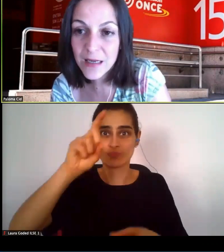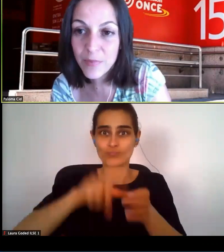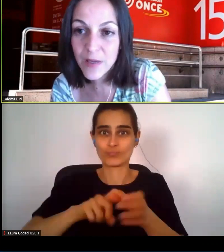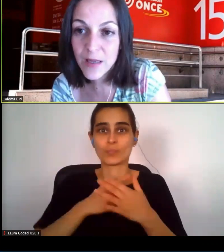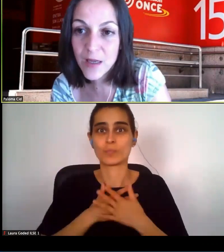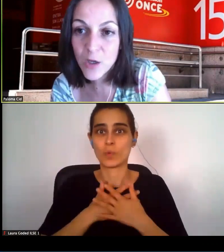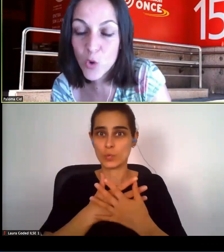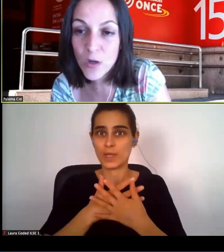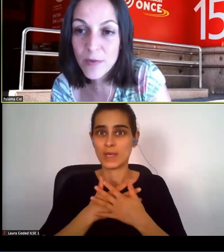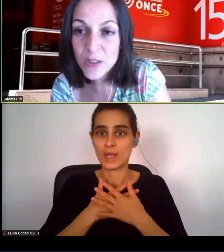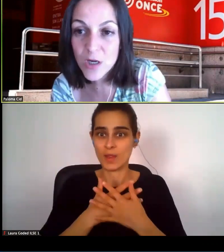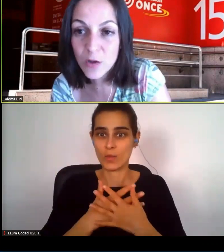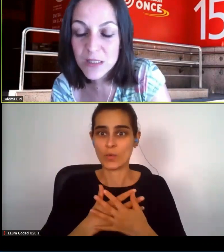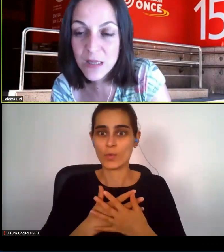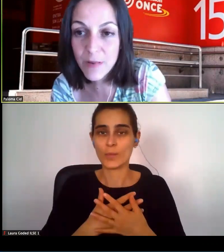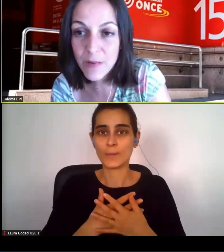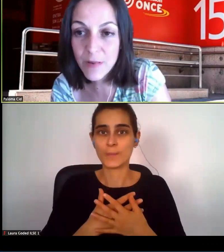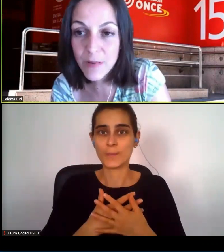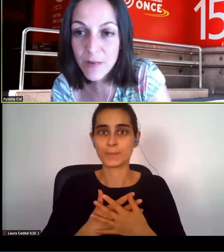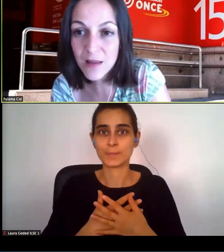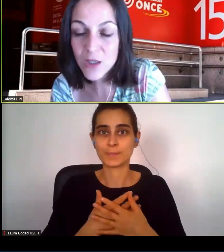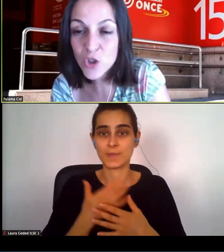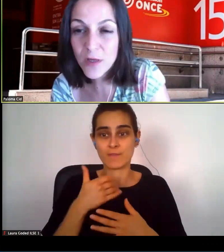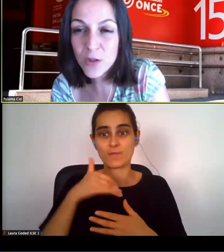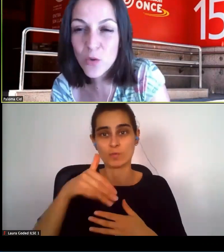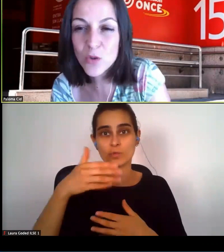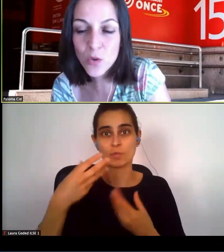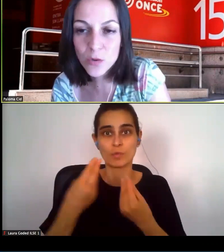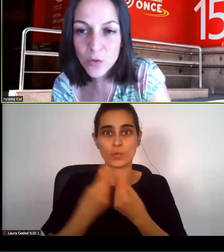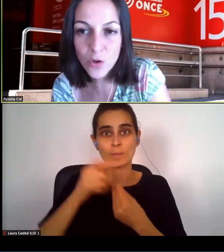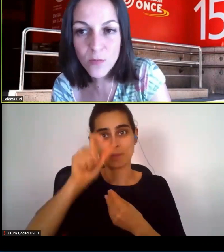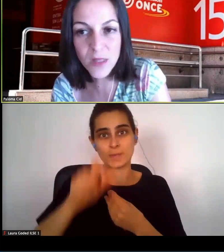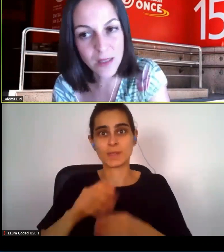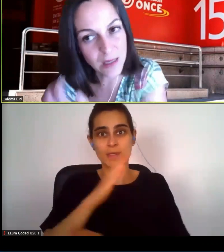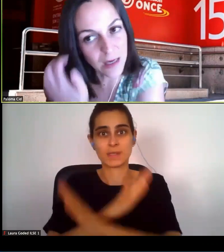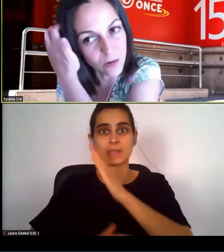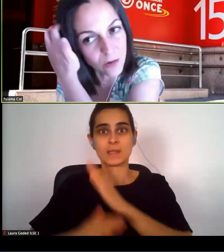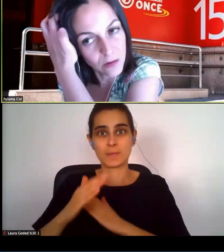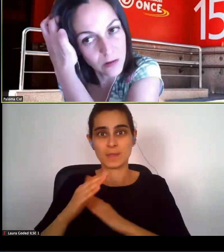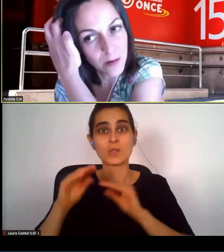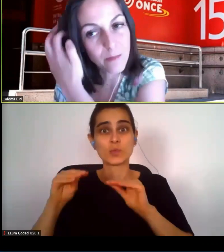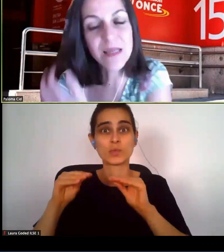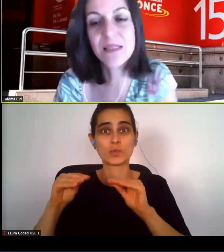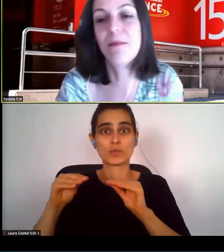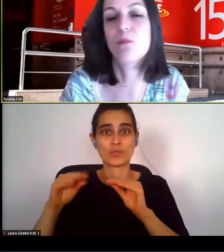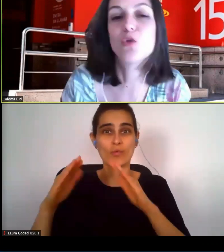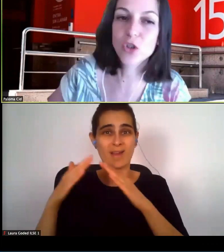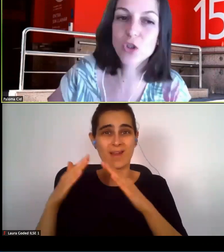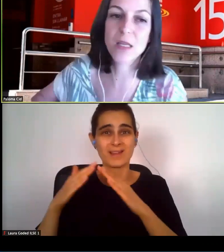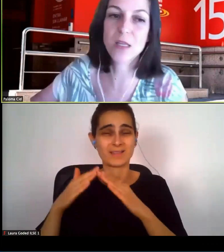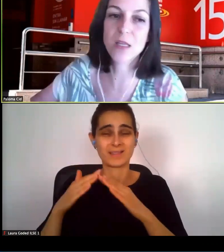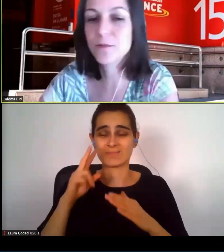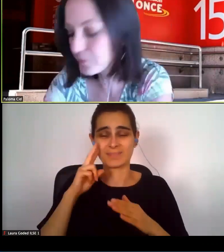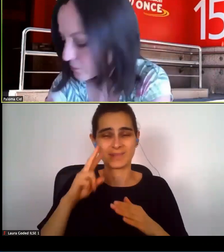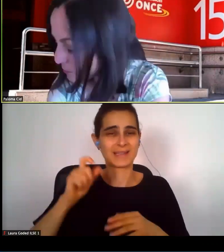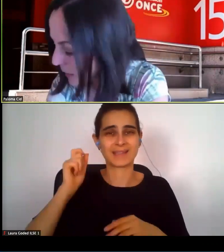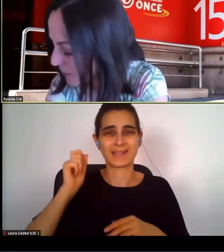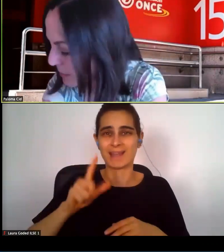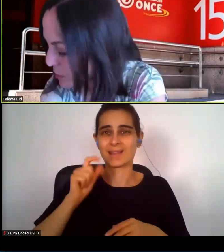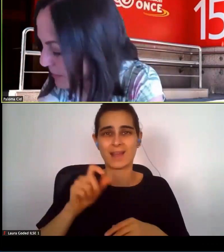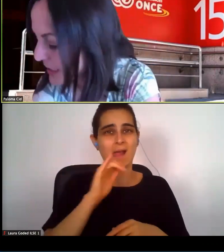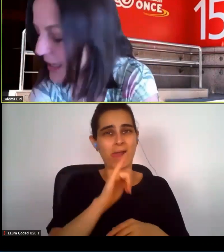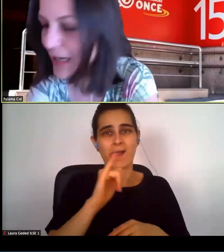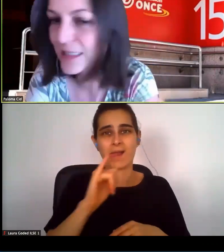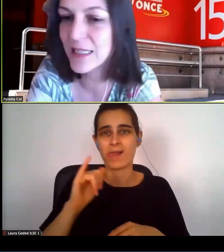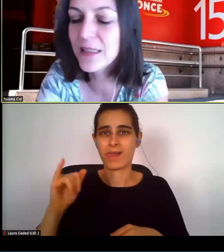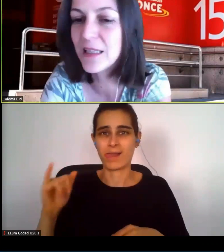estar con una persona con discapacidad, sobre todo en su entorno domiciliario, vais a ver muchos de ellos. Vamos